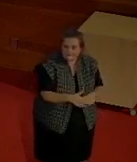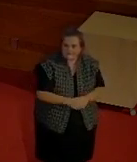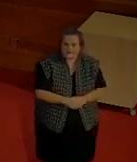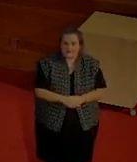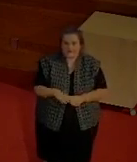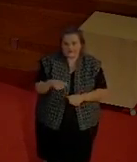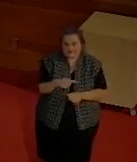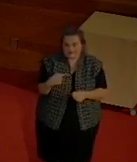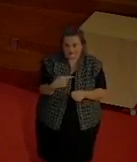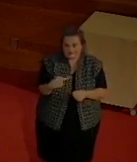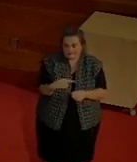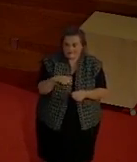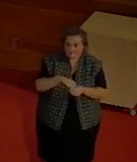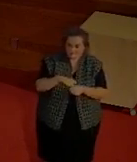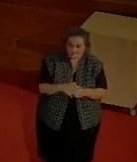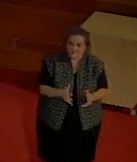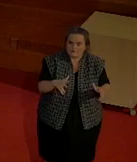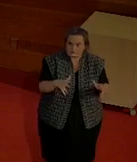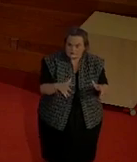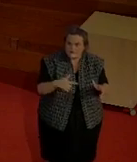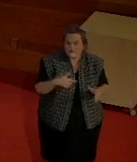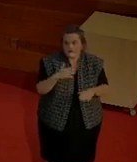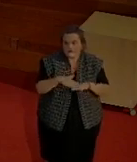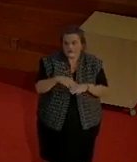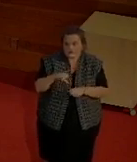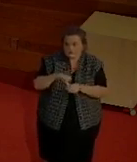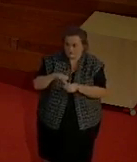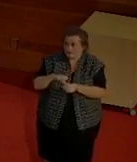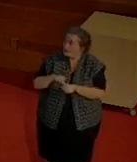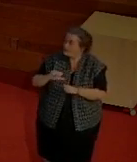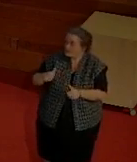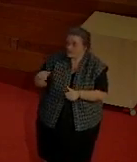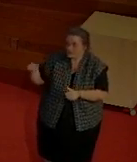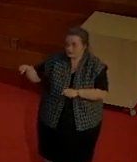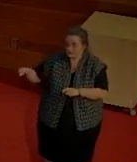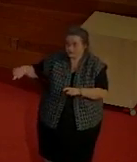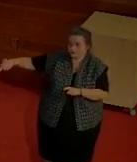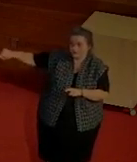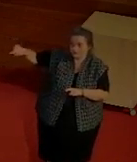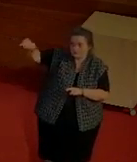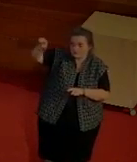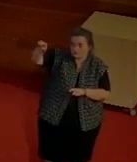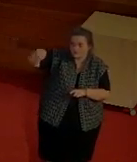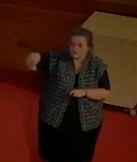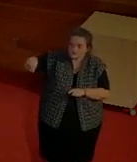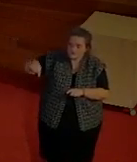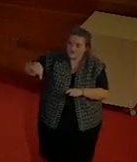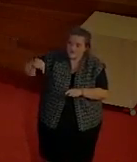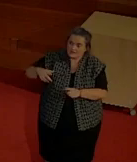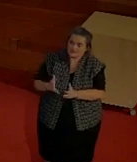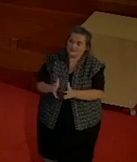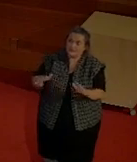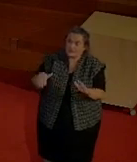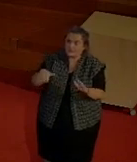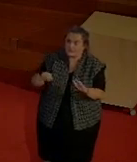gasoductos que en lugar de que el petróleo que sale de por aquí tenga que hacer todo el recorrido para venir hasta malaca